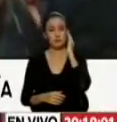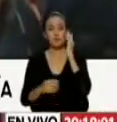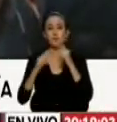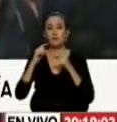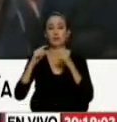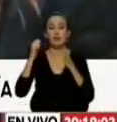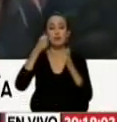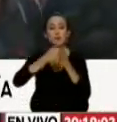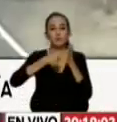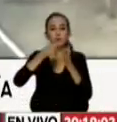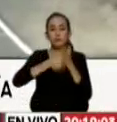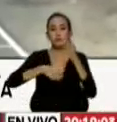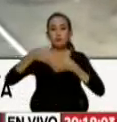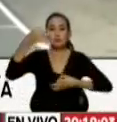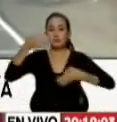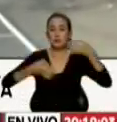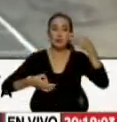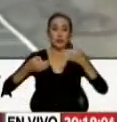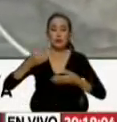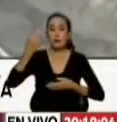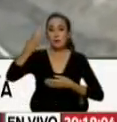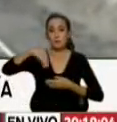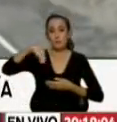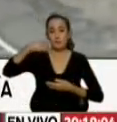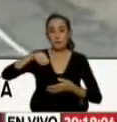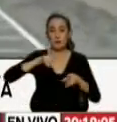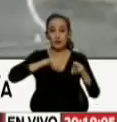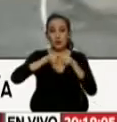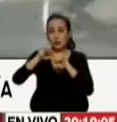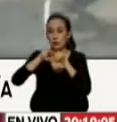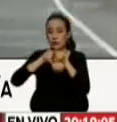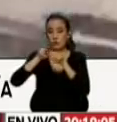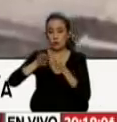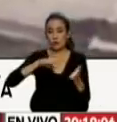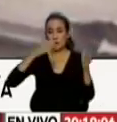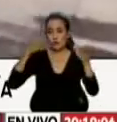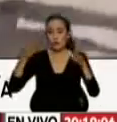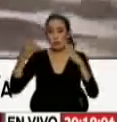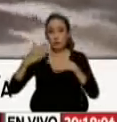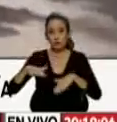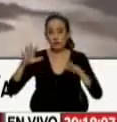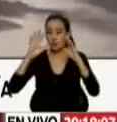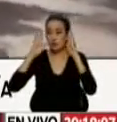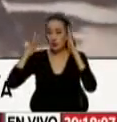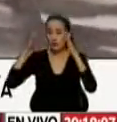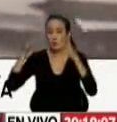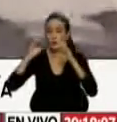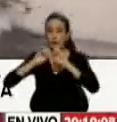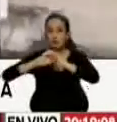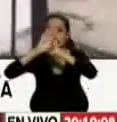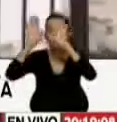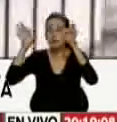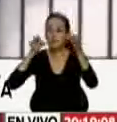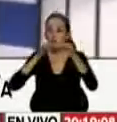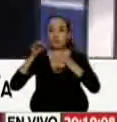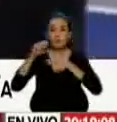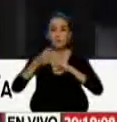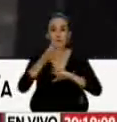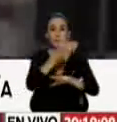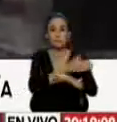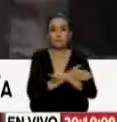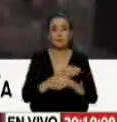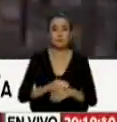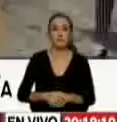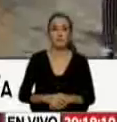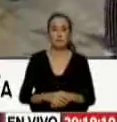Andrés Padilla se realizó este miércoles en la ciudad de Ibarra para esclarecer los violentos hechos en el control de mascarillas del pasado 23